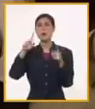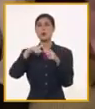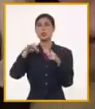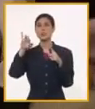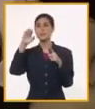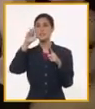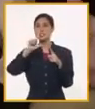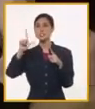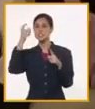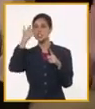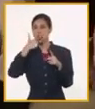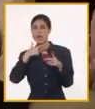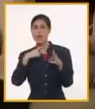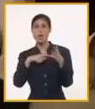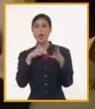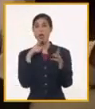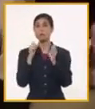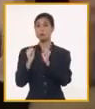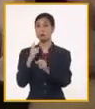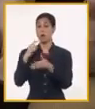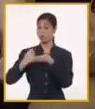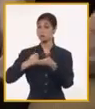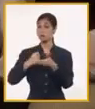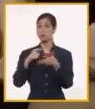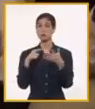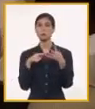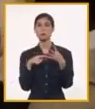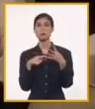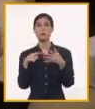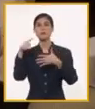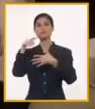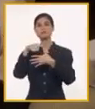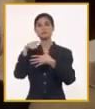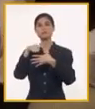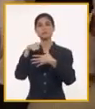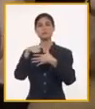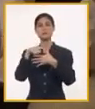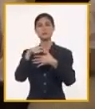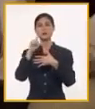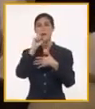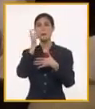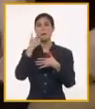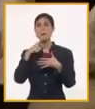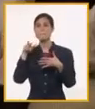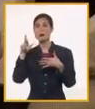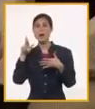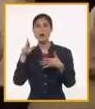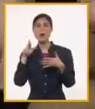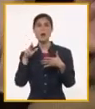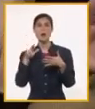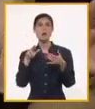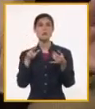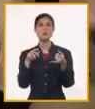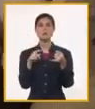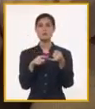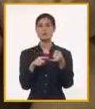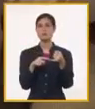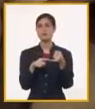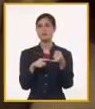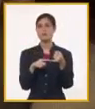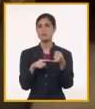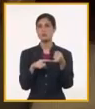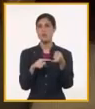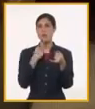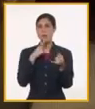quedó, ayudó, etcétera, estuvieron aquí. Valverde, que estaba también con Portilla, Aldereguía el viejo y Aldereguía el hijo. El